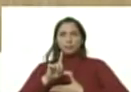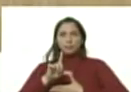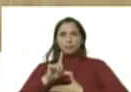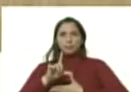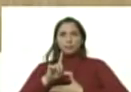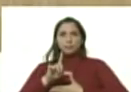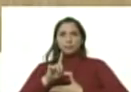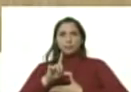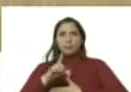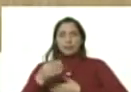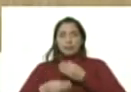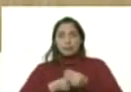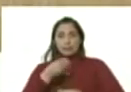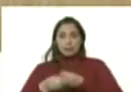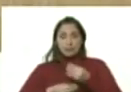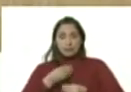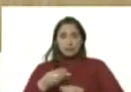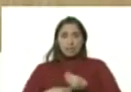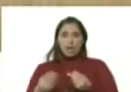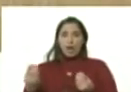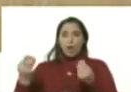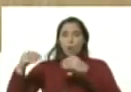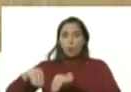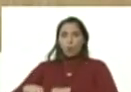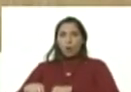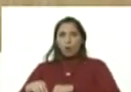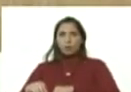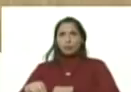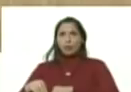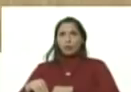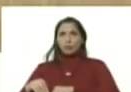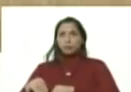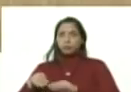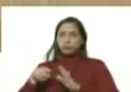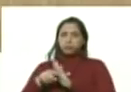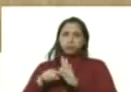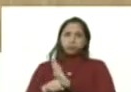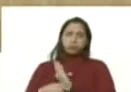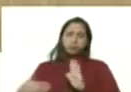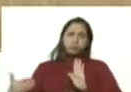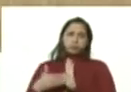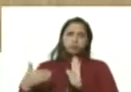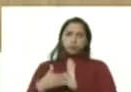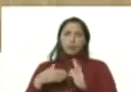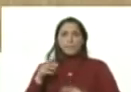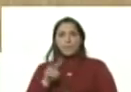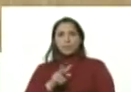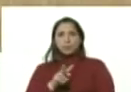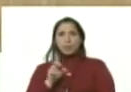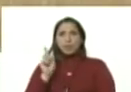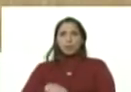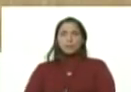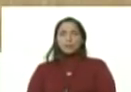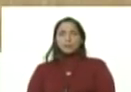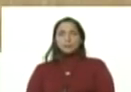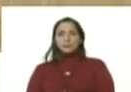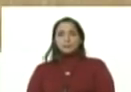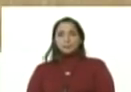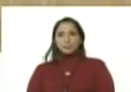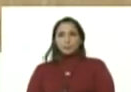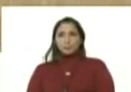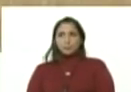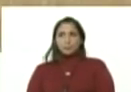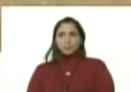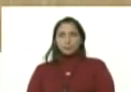tipo de acciones unilaterales arbitrarias. quisiéramos también hablar de